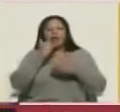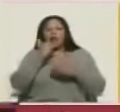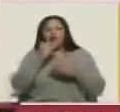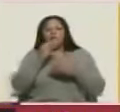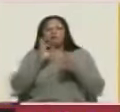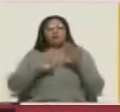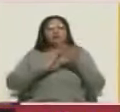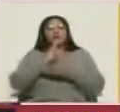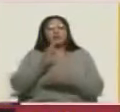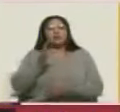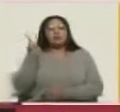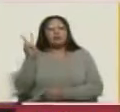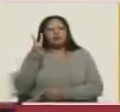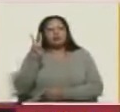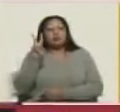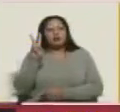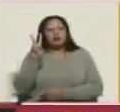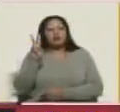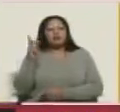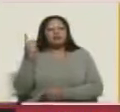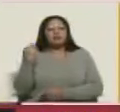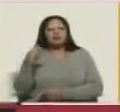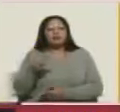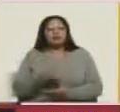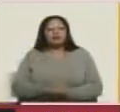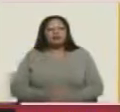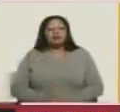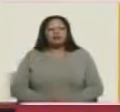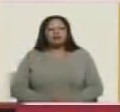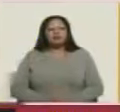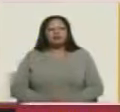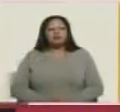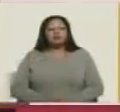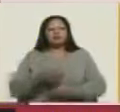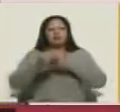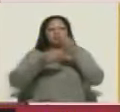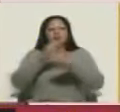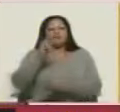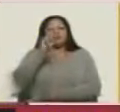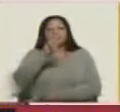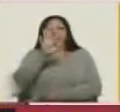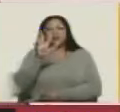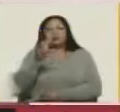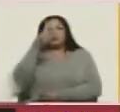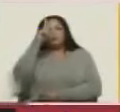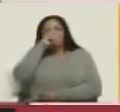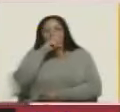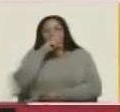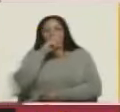Venezuela tiene desde hace 25 años